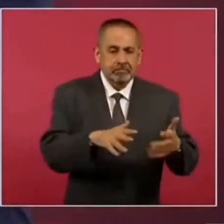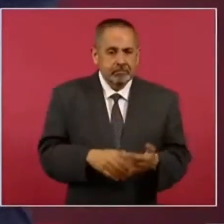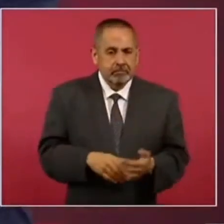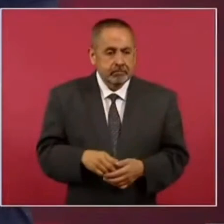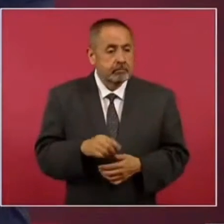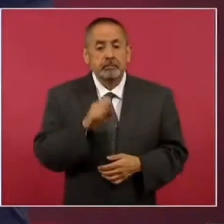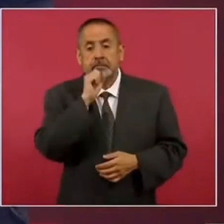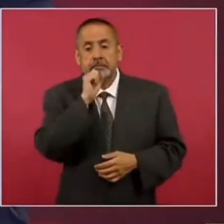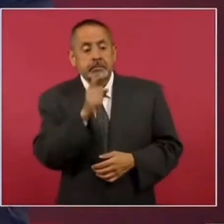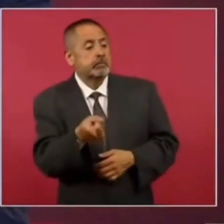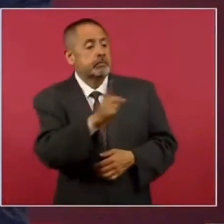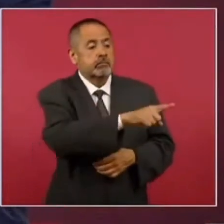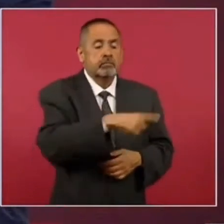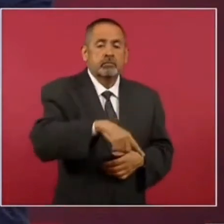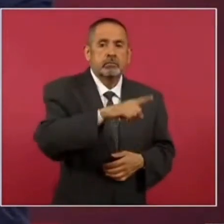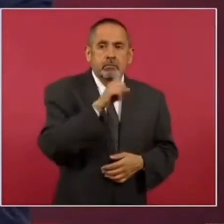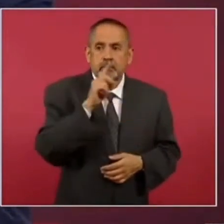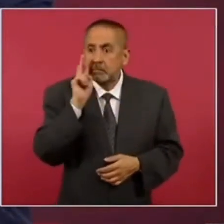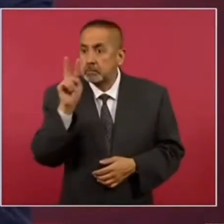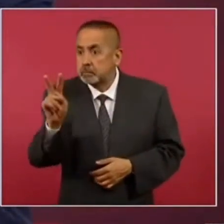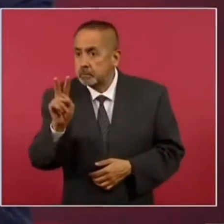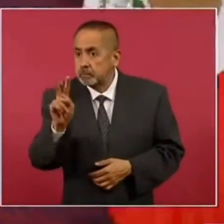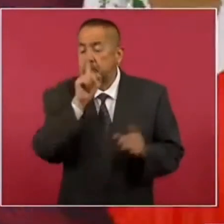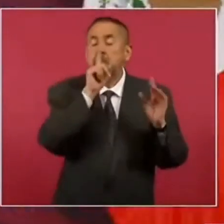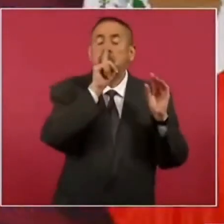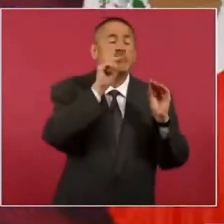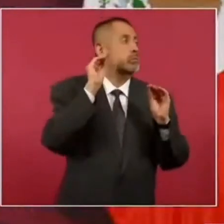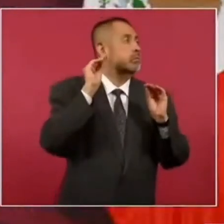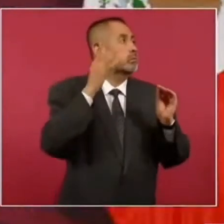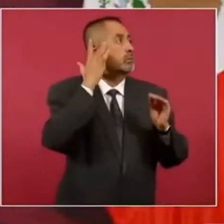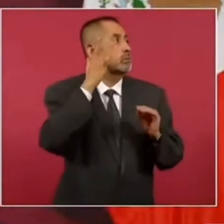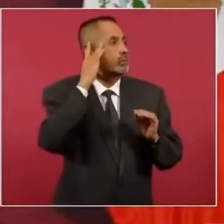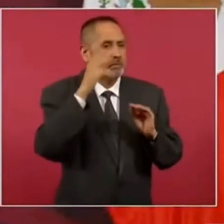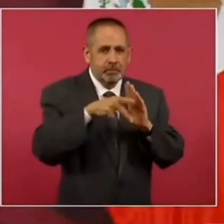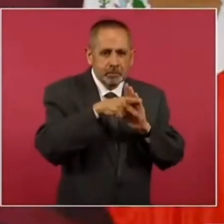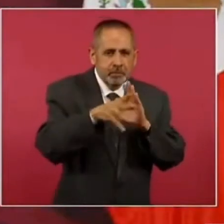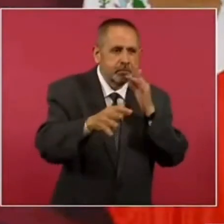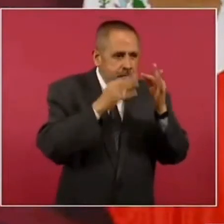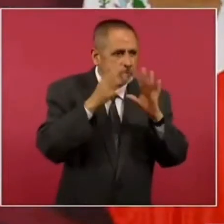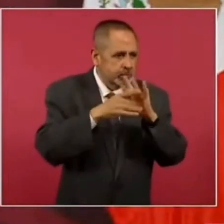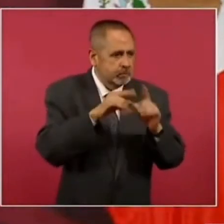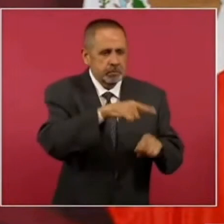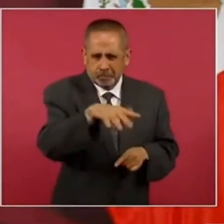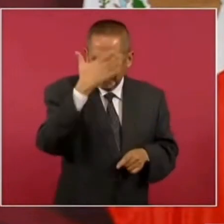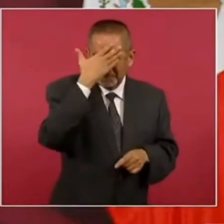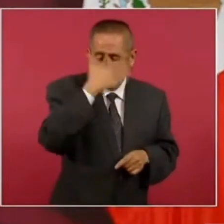que callaron en los medios de información,